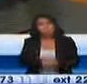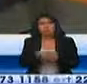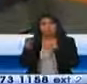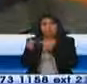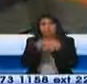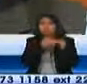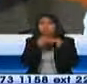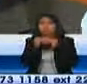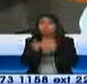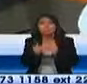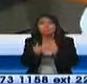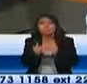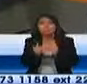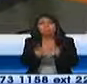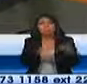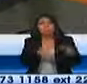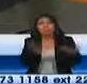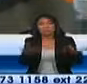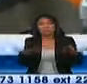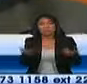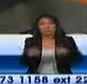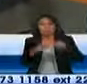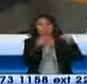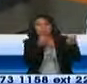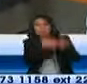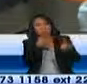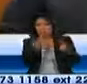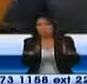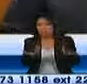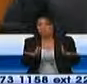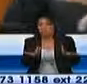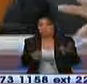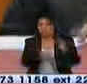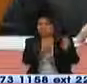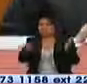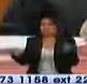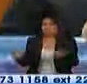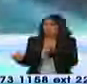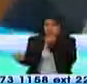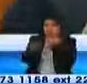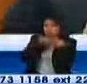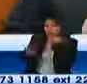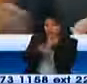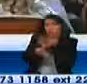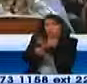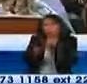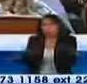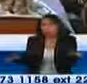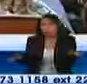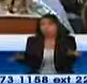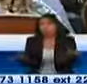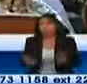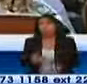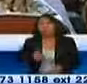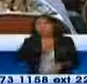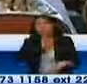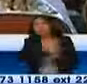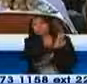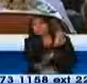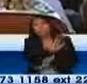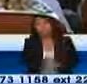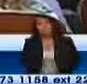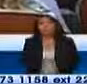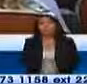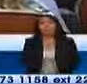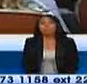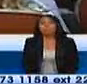sea tratada de tachar o de cooptar por determinadas aristas políticas. Son dirigentes barriales y de asambleas populares que señalan haber buscado